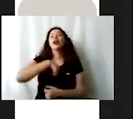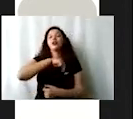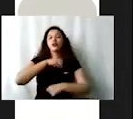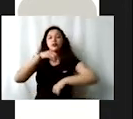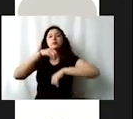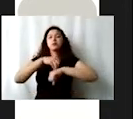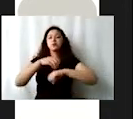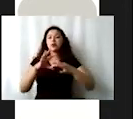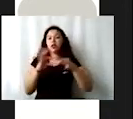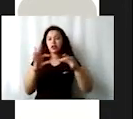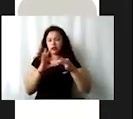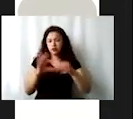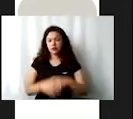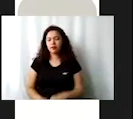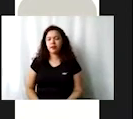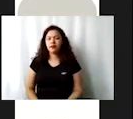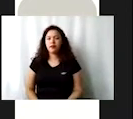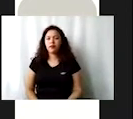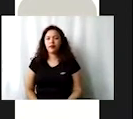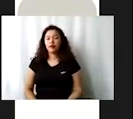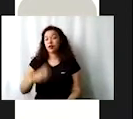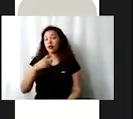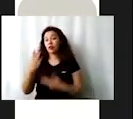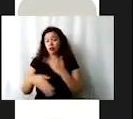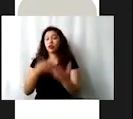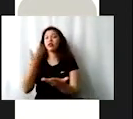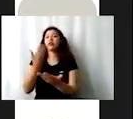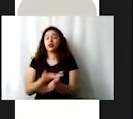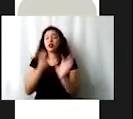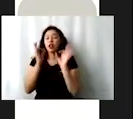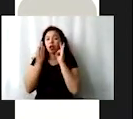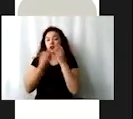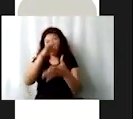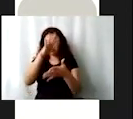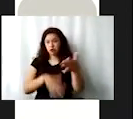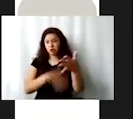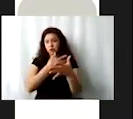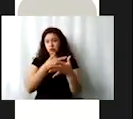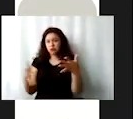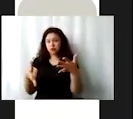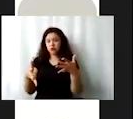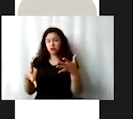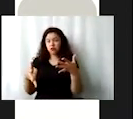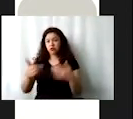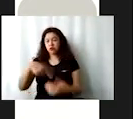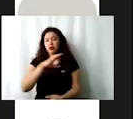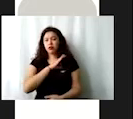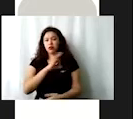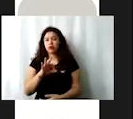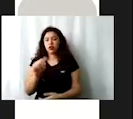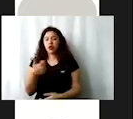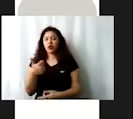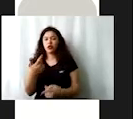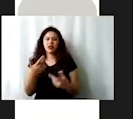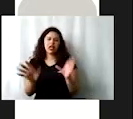también arrojar. Esta es una propuesta de formato que, insisto, ustedes pueden darle otra variante